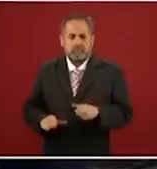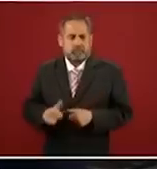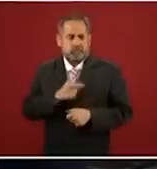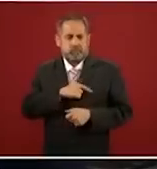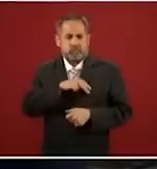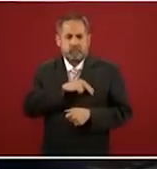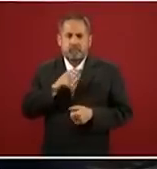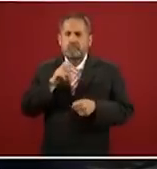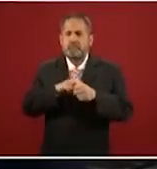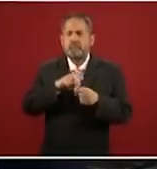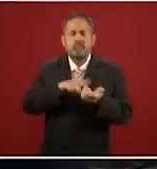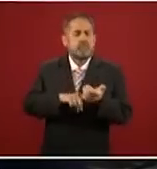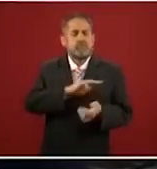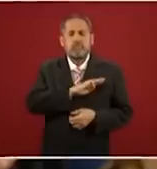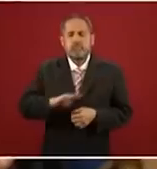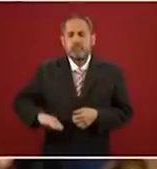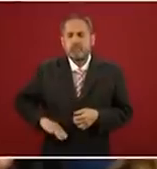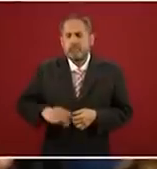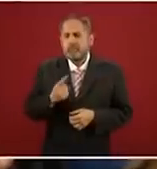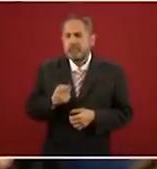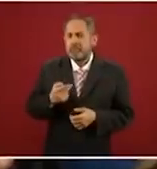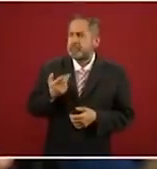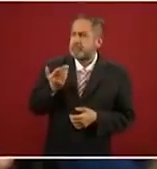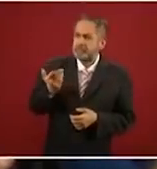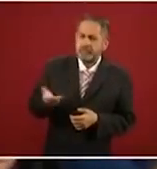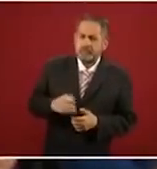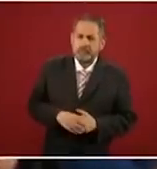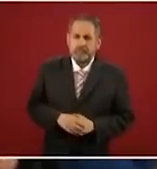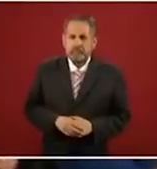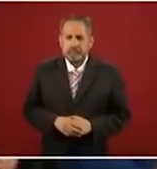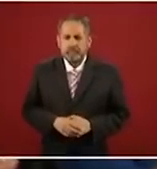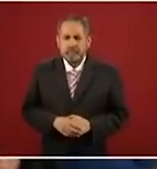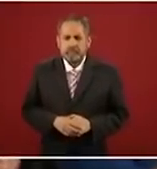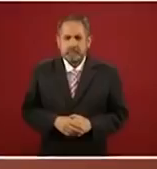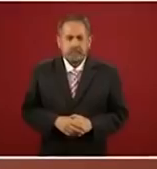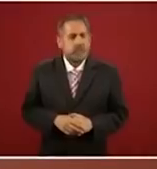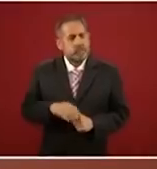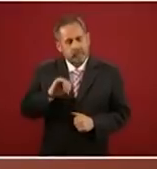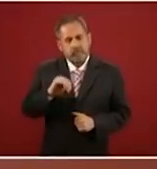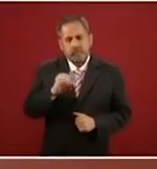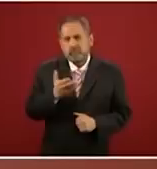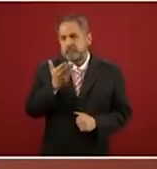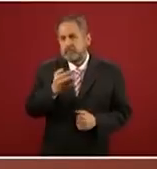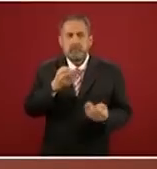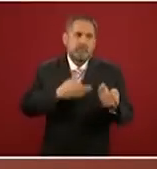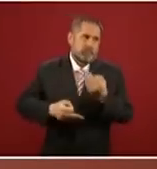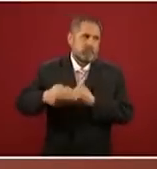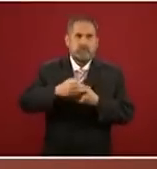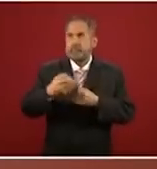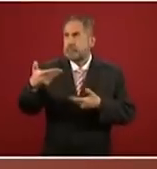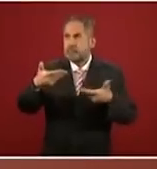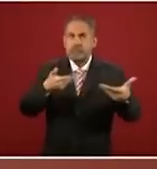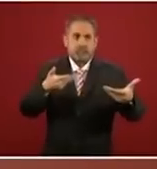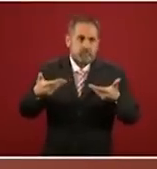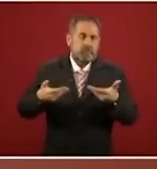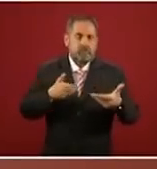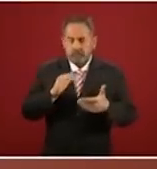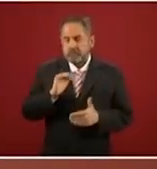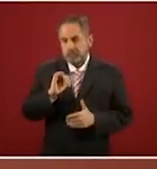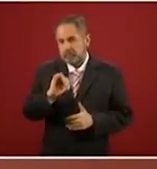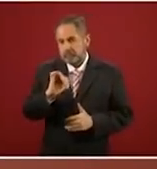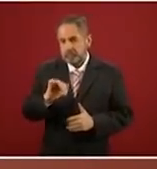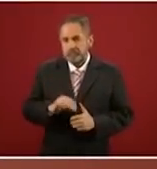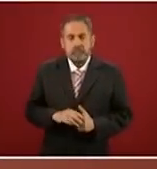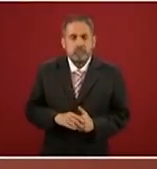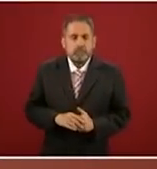que es lo que ha pedido la gente en los mismos desplaza si lo piden todos o sea nos están pidiendo